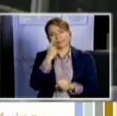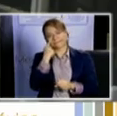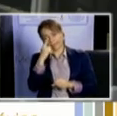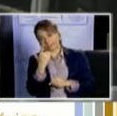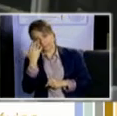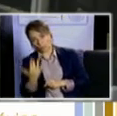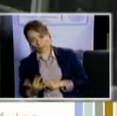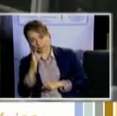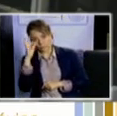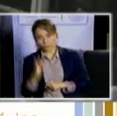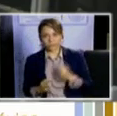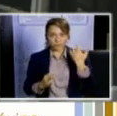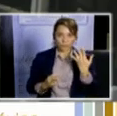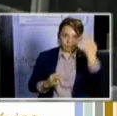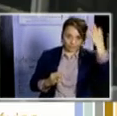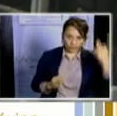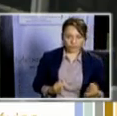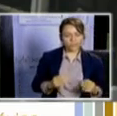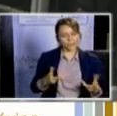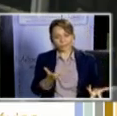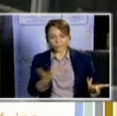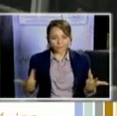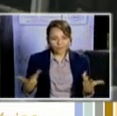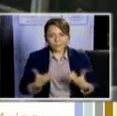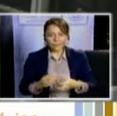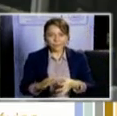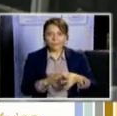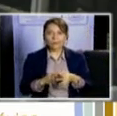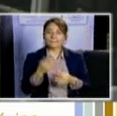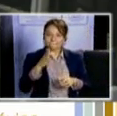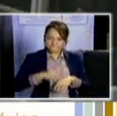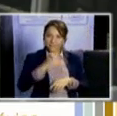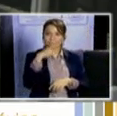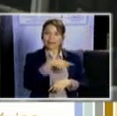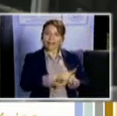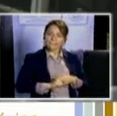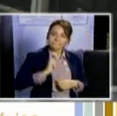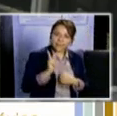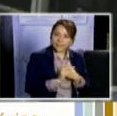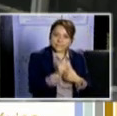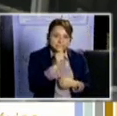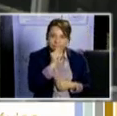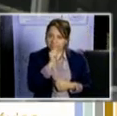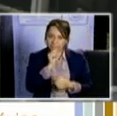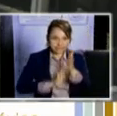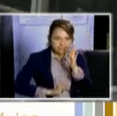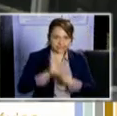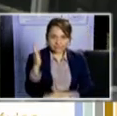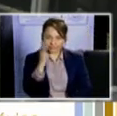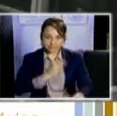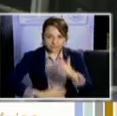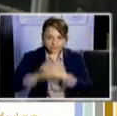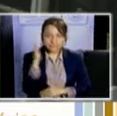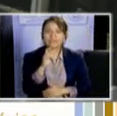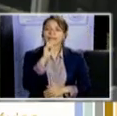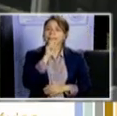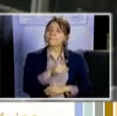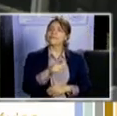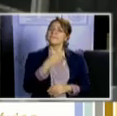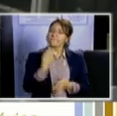es importante para los países en vías de desarrollo. Segundo, está el reto de cuál va a ser su casa administrativa definitiva. Hoy